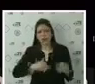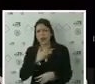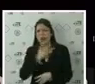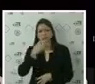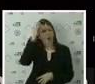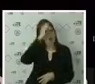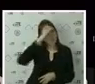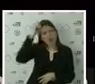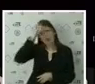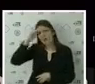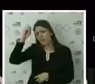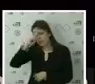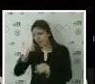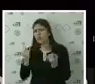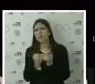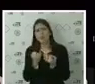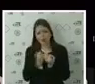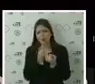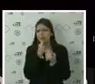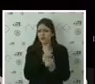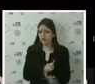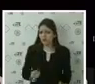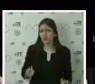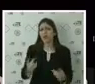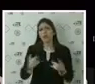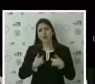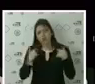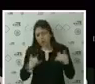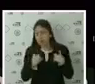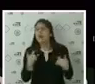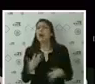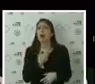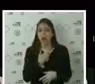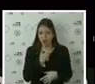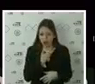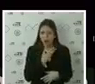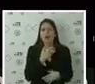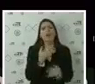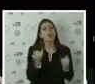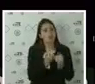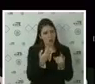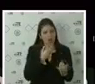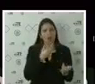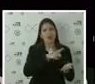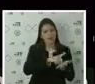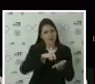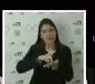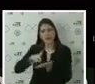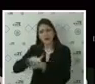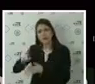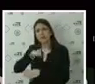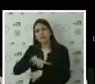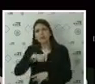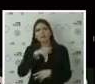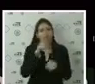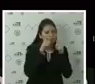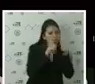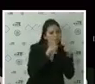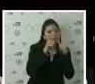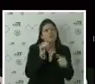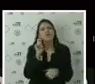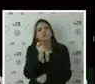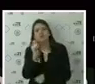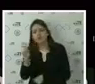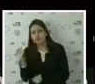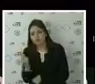También las niñas, niños, jóvenes, todos tenemos algo que decir y tenemos el derecho a ser escuchados. Entonces creo que es muy importante luchar por